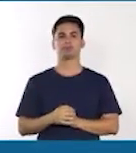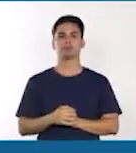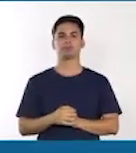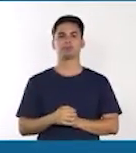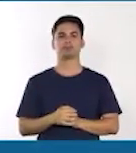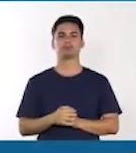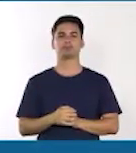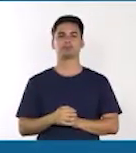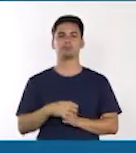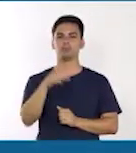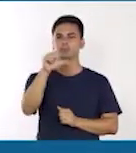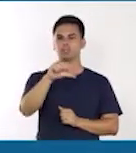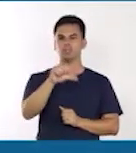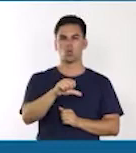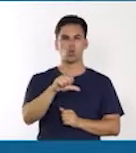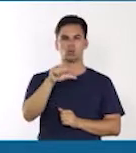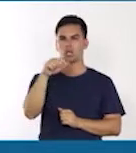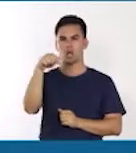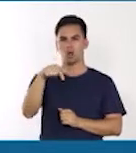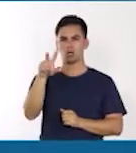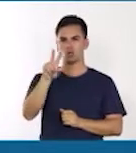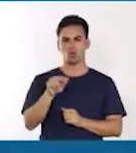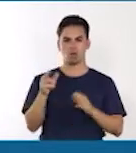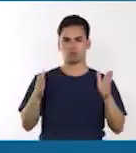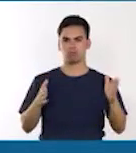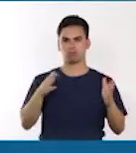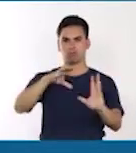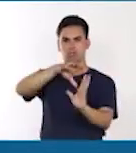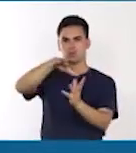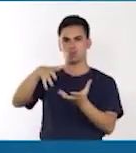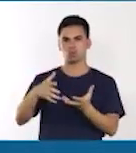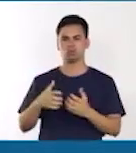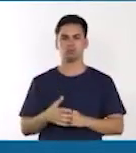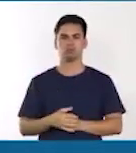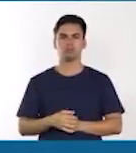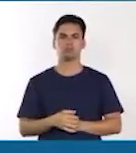que agobian a la contemporaneidad.